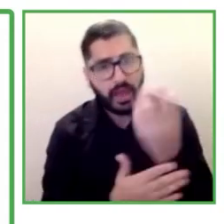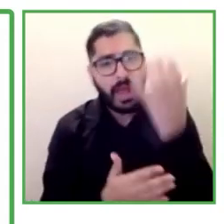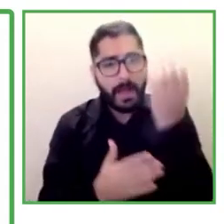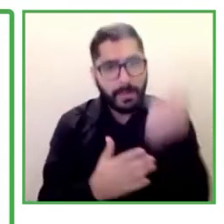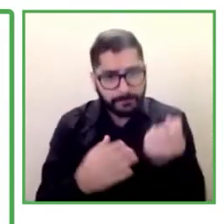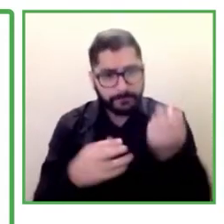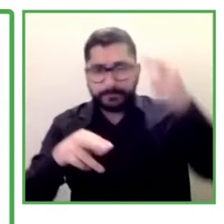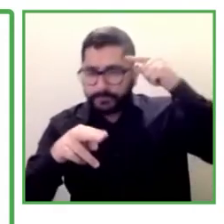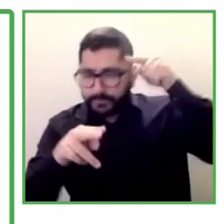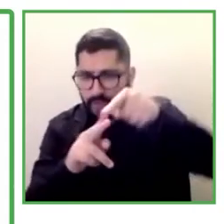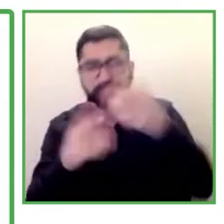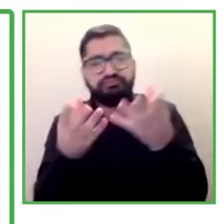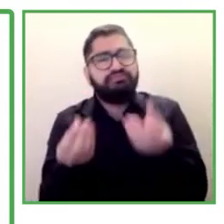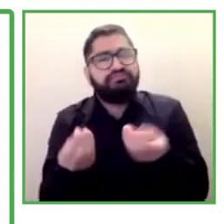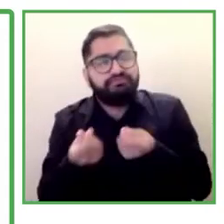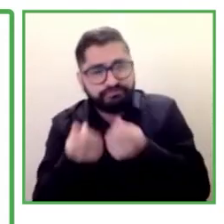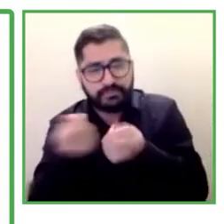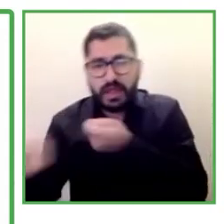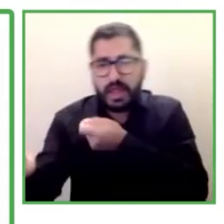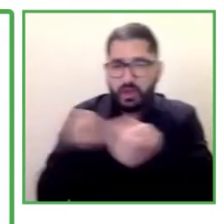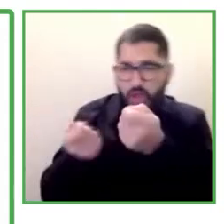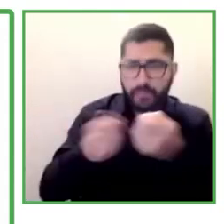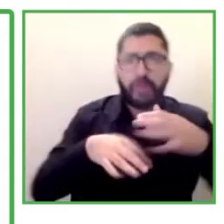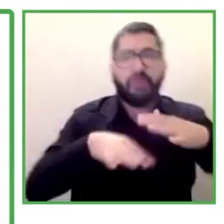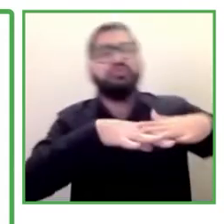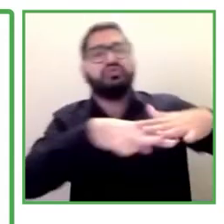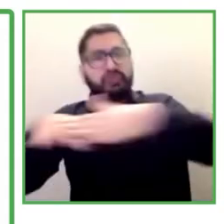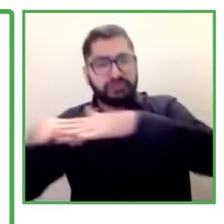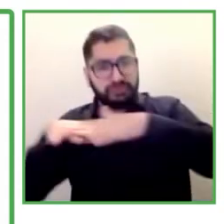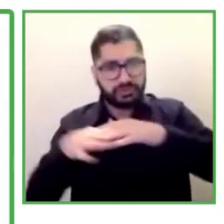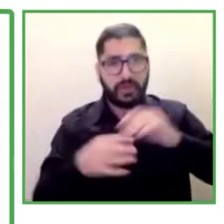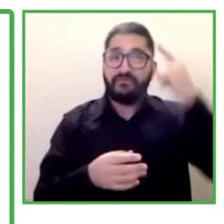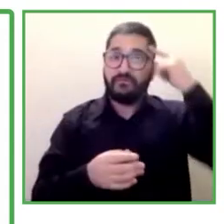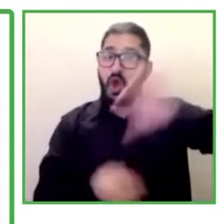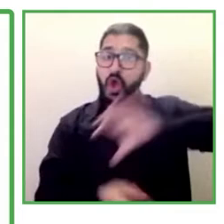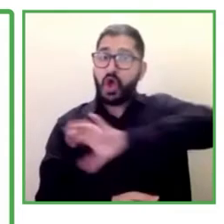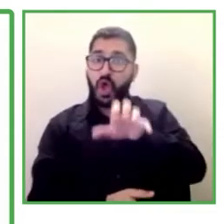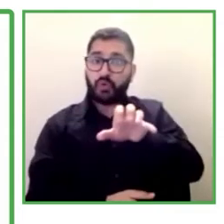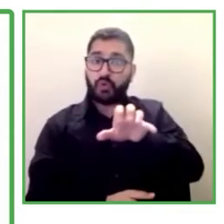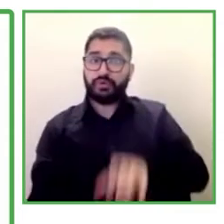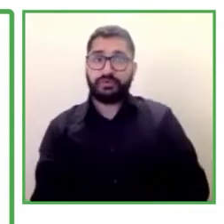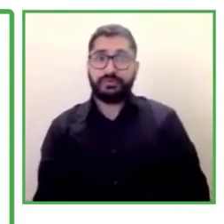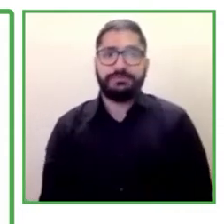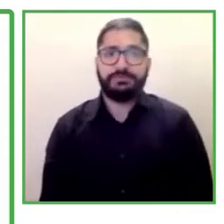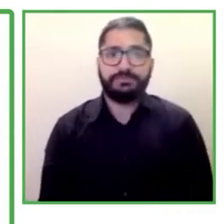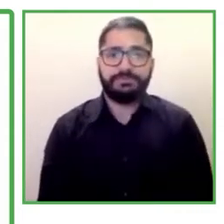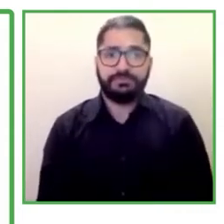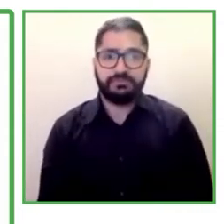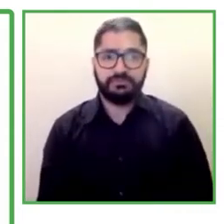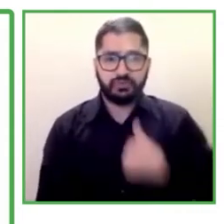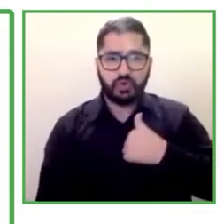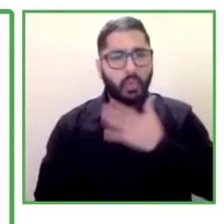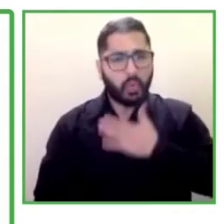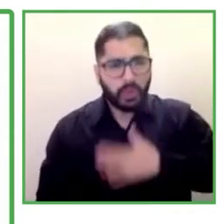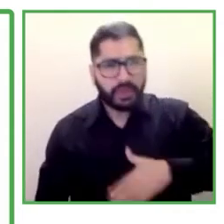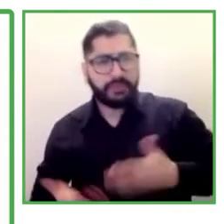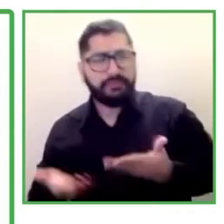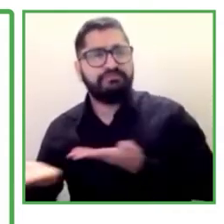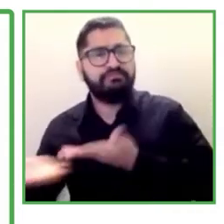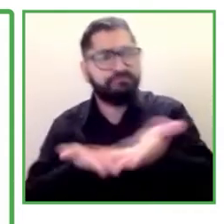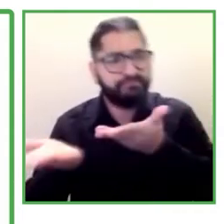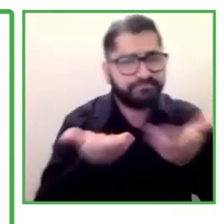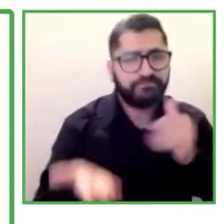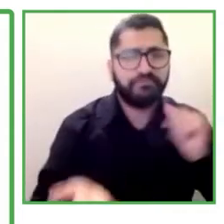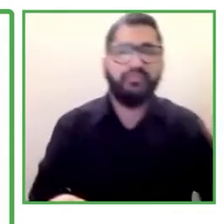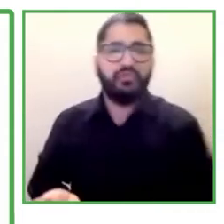países. Y les quiero compartir rápidamente algunos ejemplos de proyectos que nosotros estamos apoyando o hemos